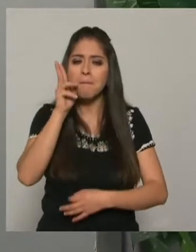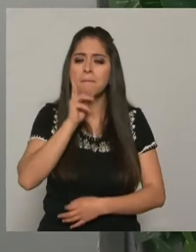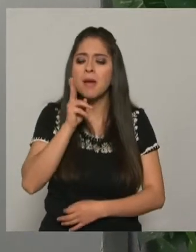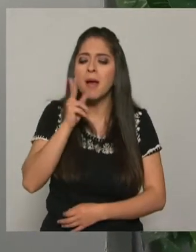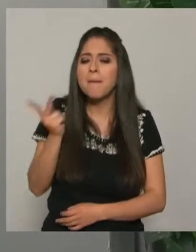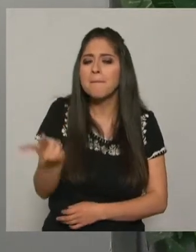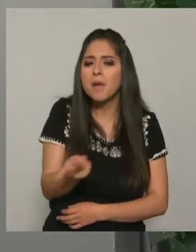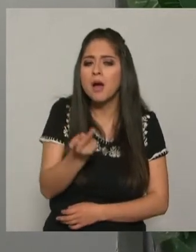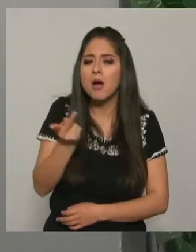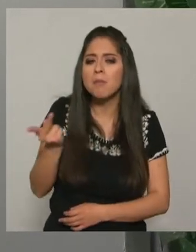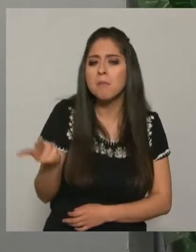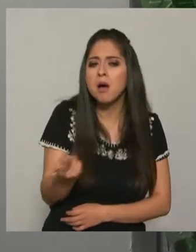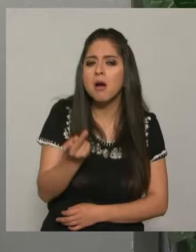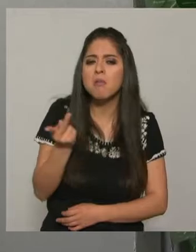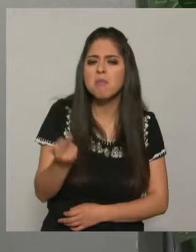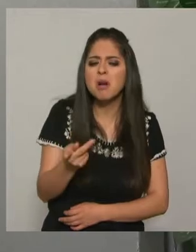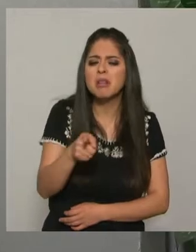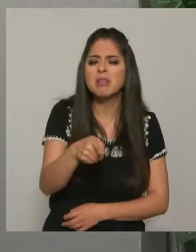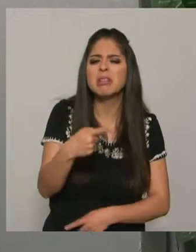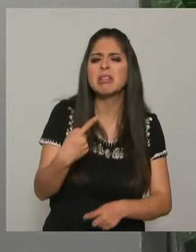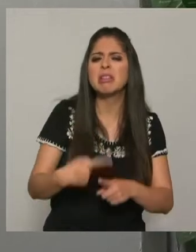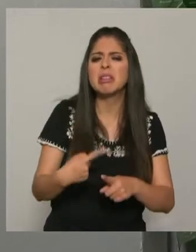cuestionamientos constantes sobre quiénes son.